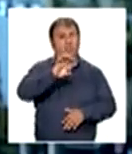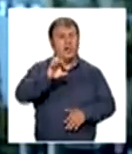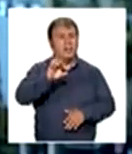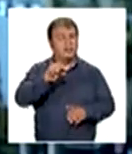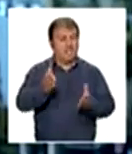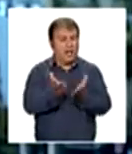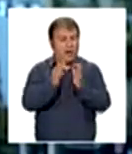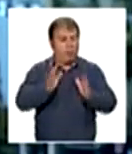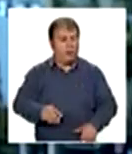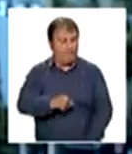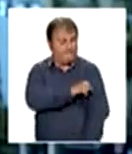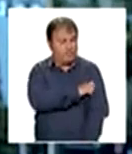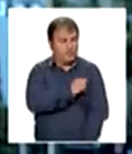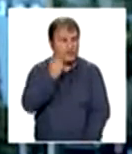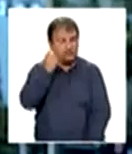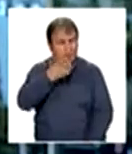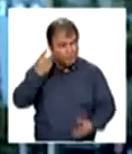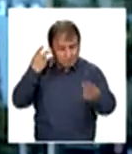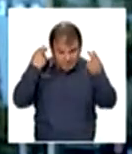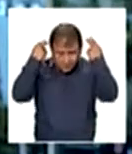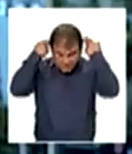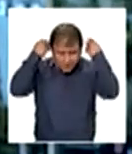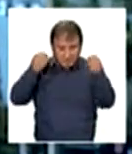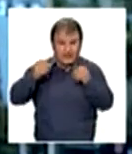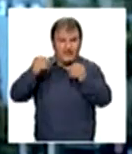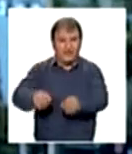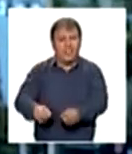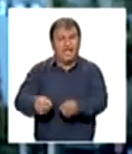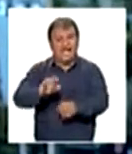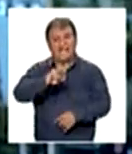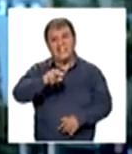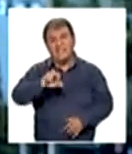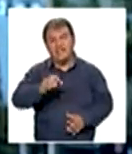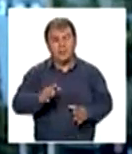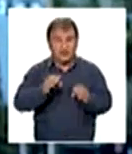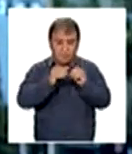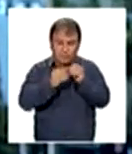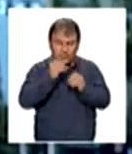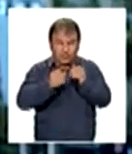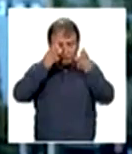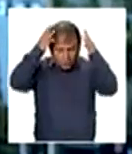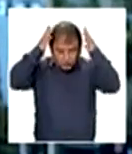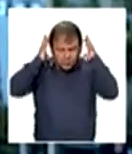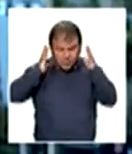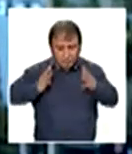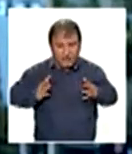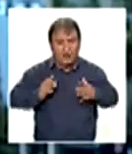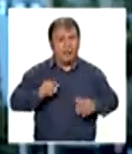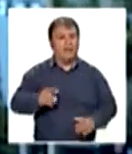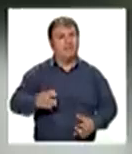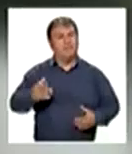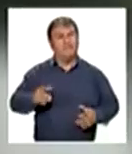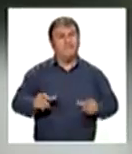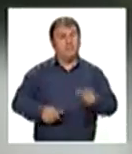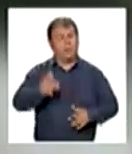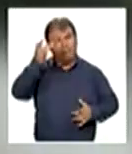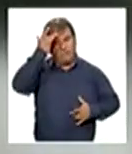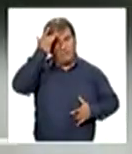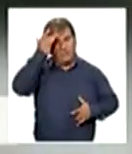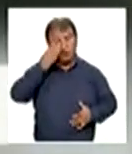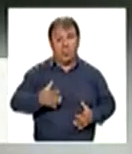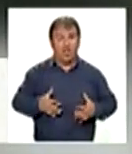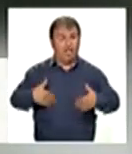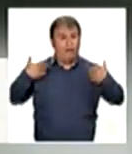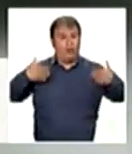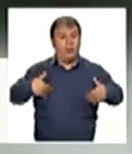Policía Nacional donaron su cabello a la LINEN. De esta manera se confeccionarán pelucas para los pacientes con cáncer. Estoy muy contenta